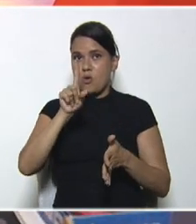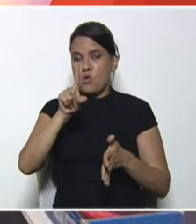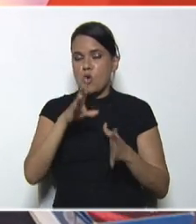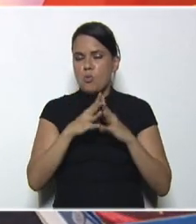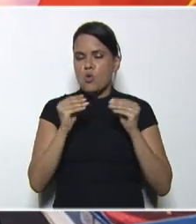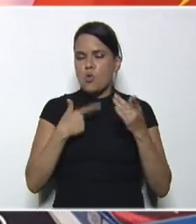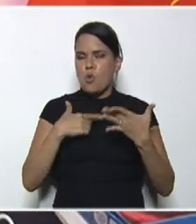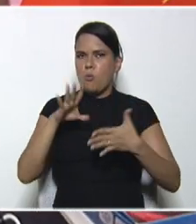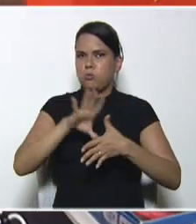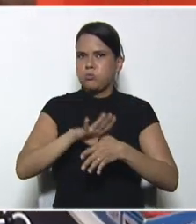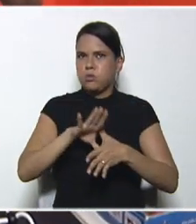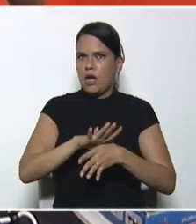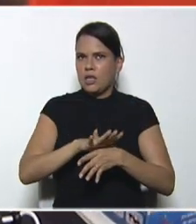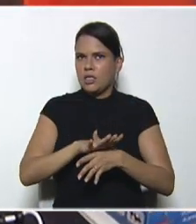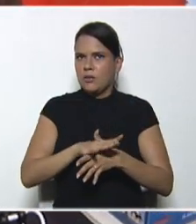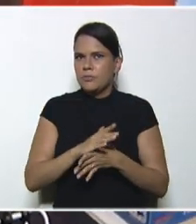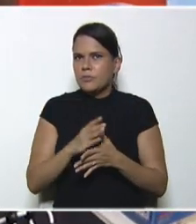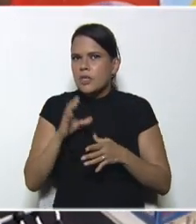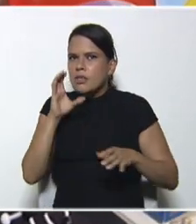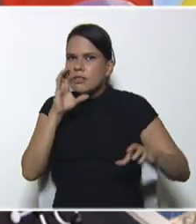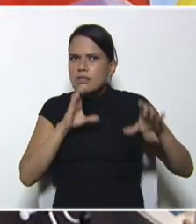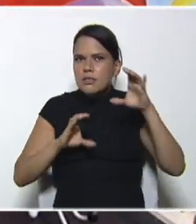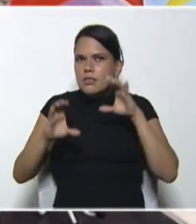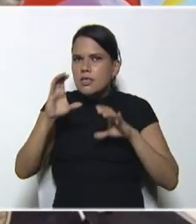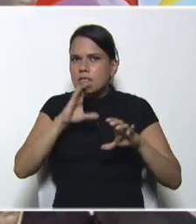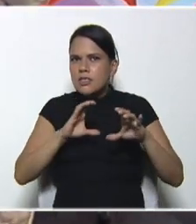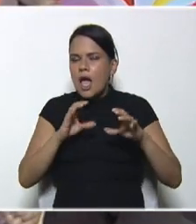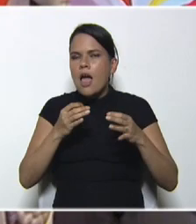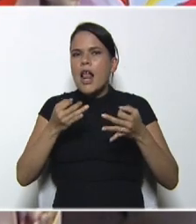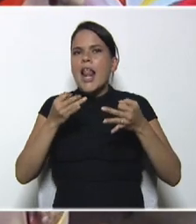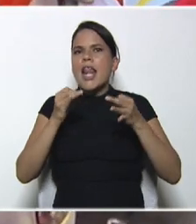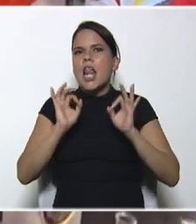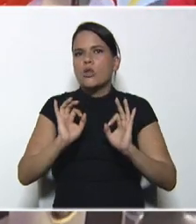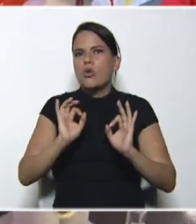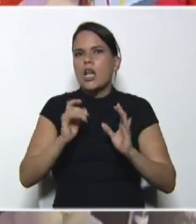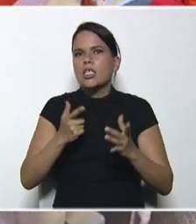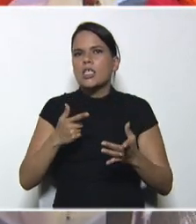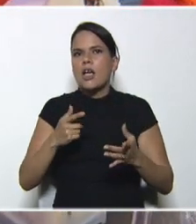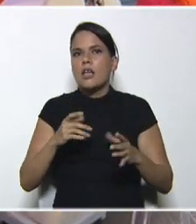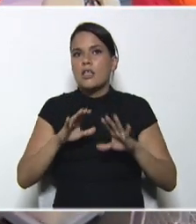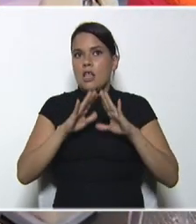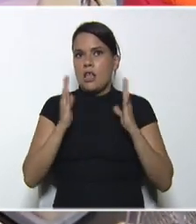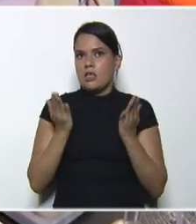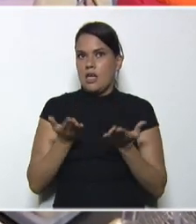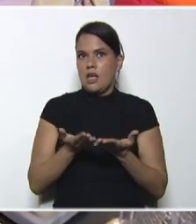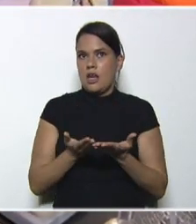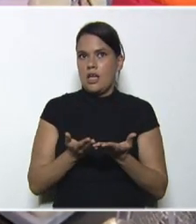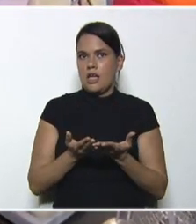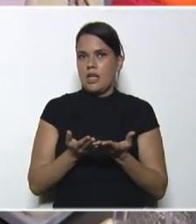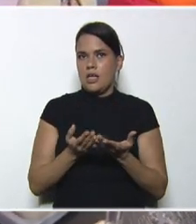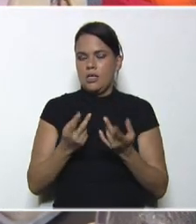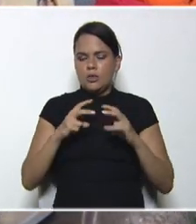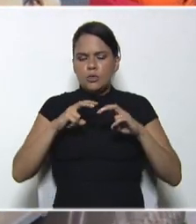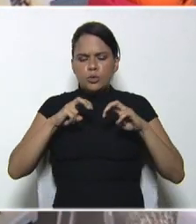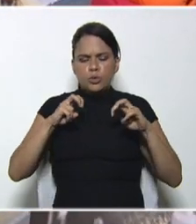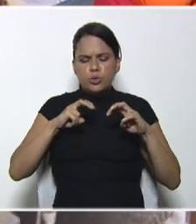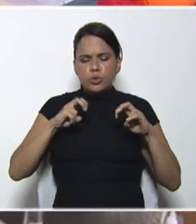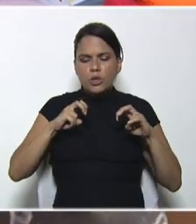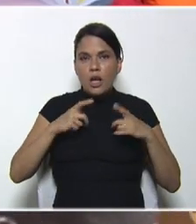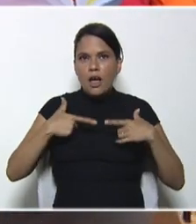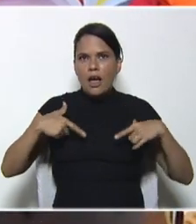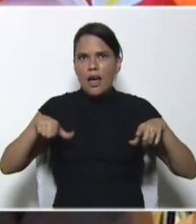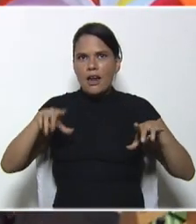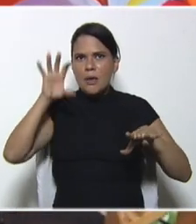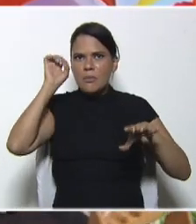martes vamos a dedicarnos a las ciencias de la naturaleza y de la tierra y por supuesto explorando áreas de